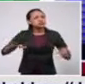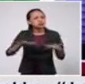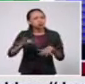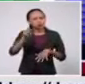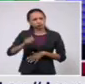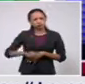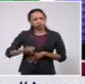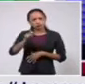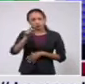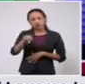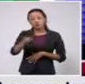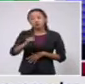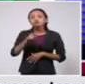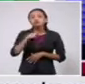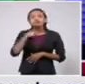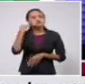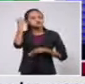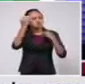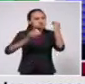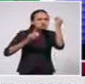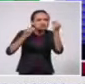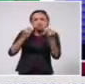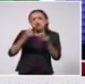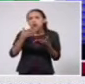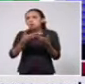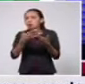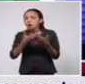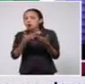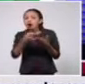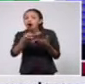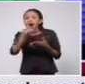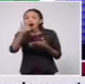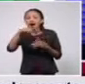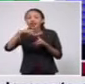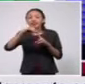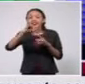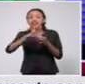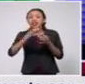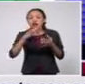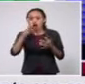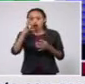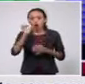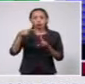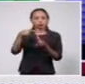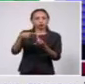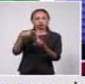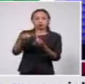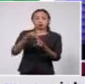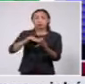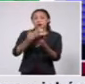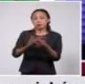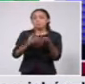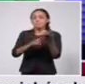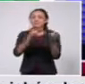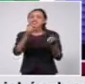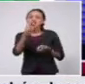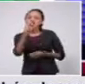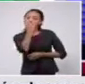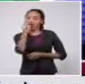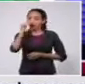Se evaluó, dio positivo el test de antígeno, dio positivo el PCR y se ingresó,